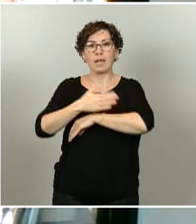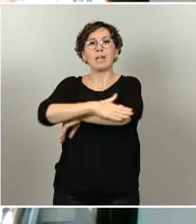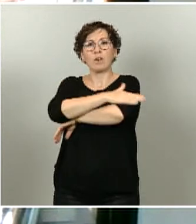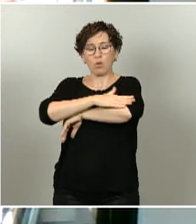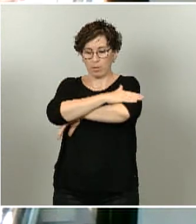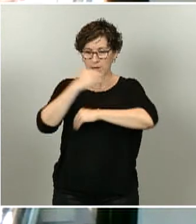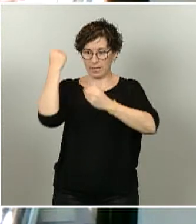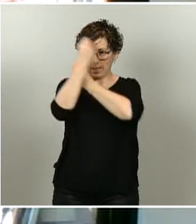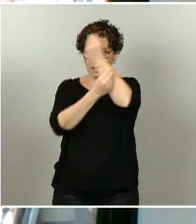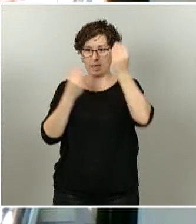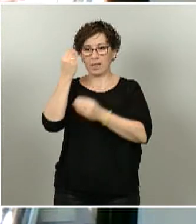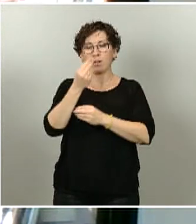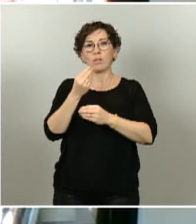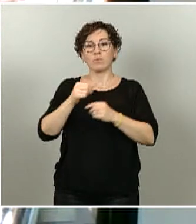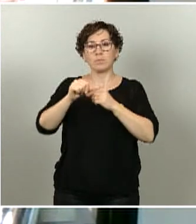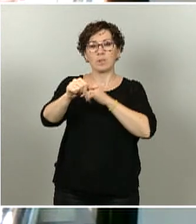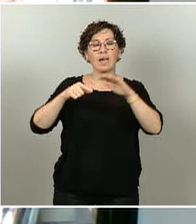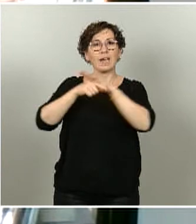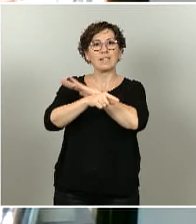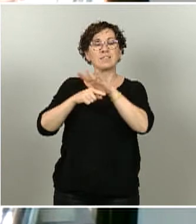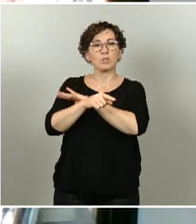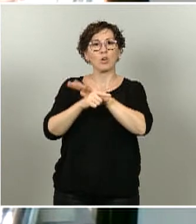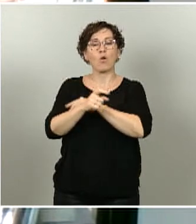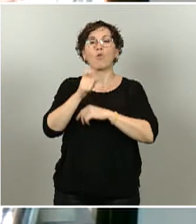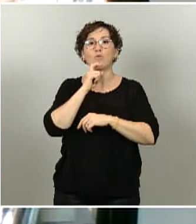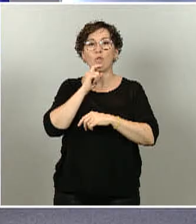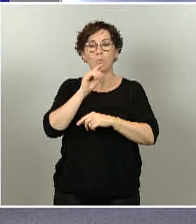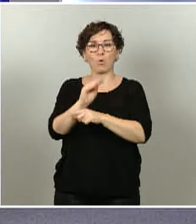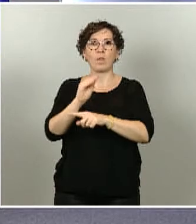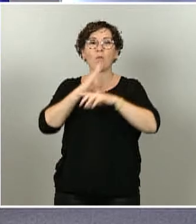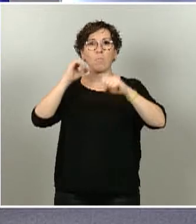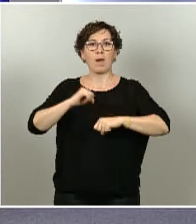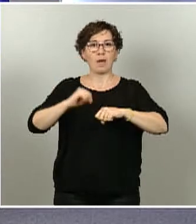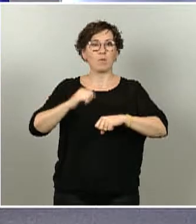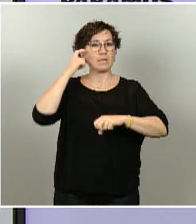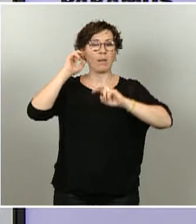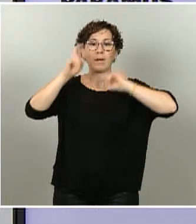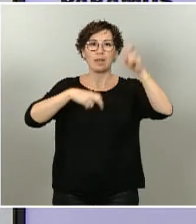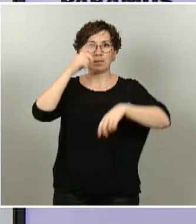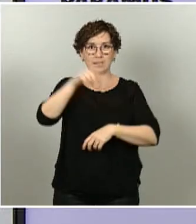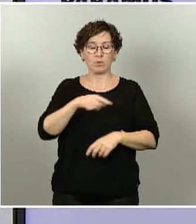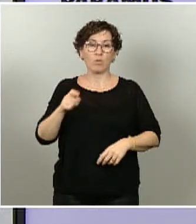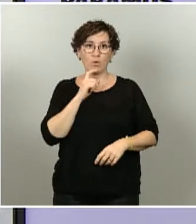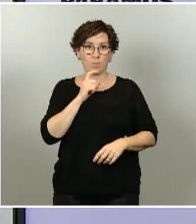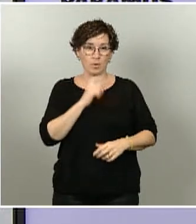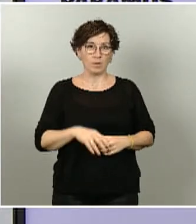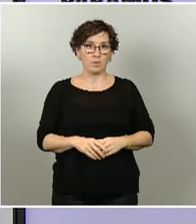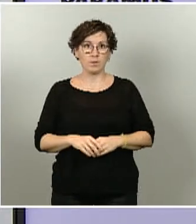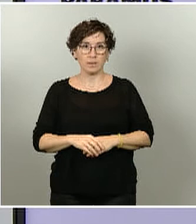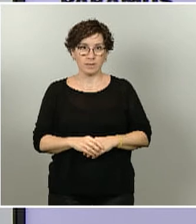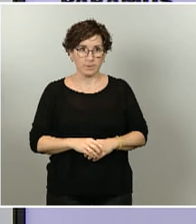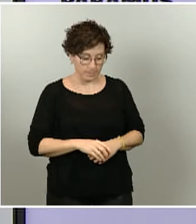los cuidados a largo plazo de los mayores. Gracias. Muchas gracias, Aritz, por su pregunta.